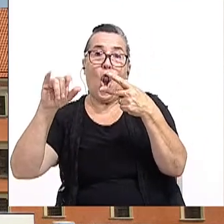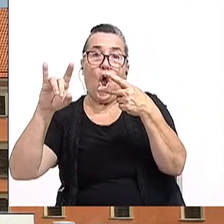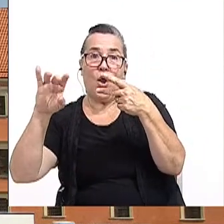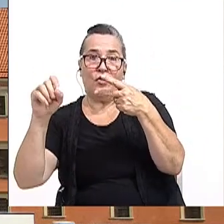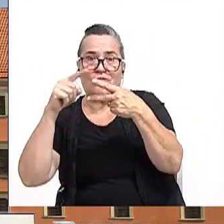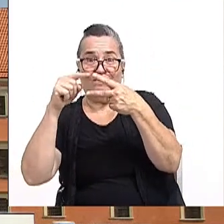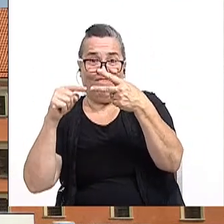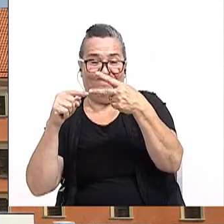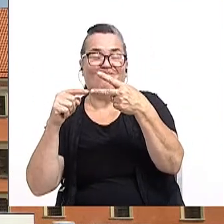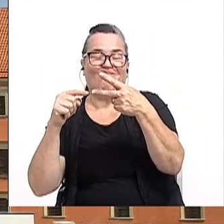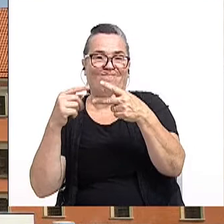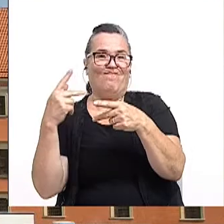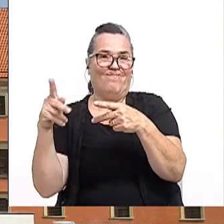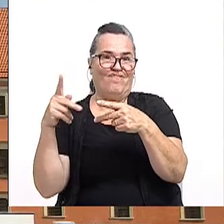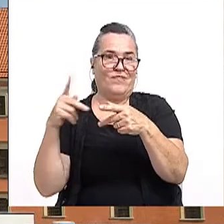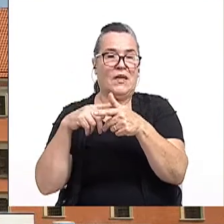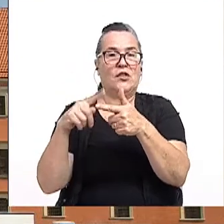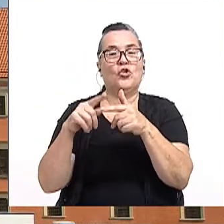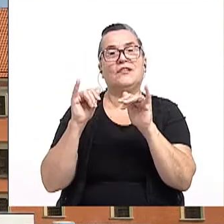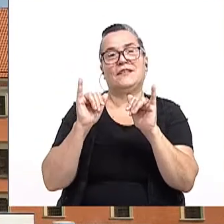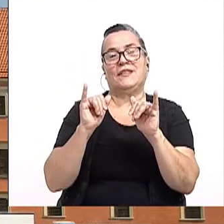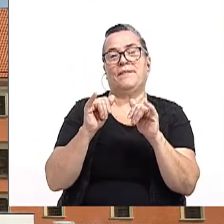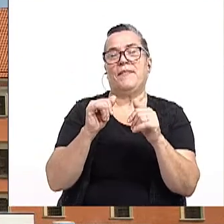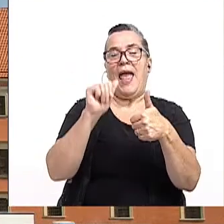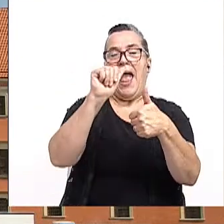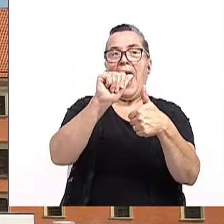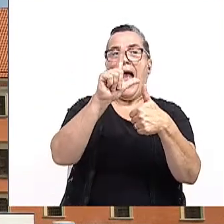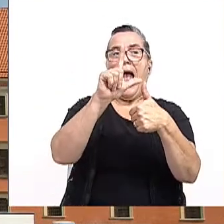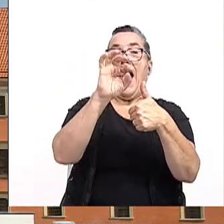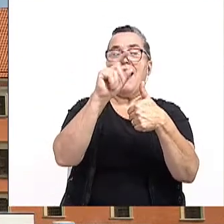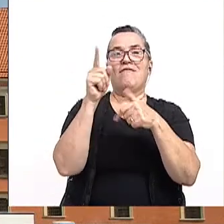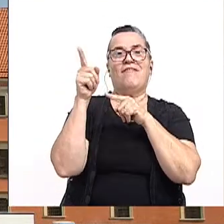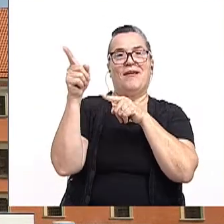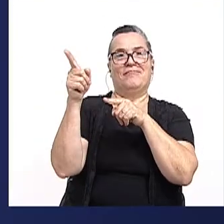a conocer entonces sobre las radiaciones alfa. Vamos a la presentación.